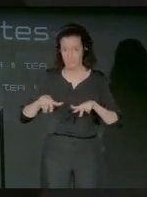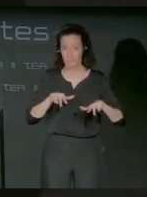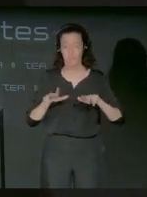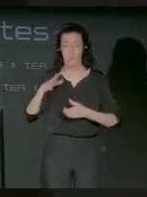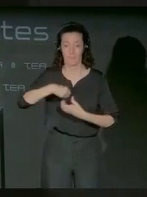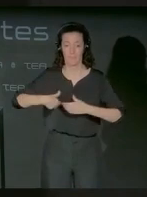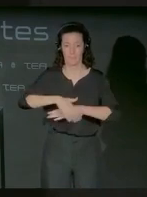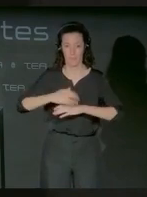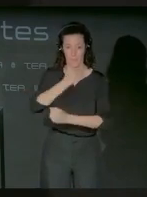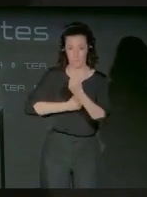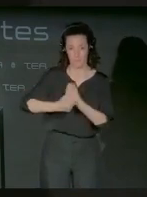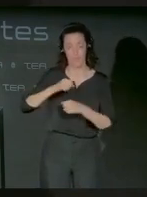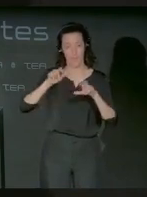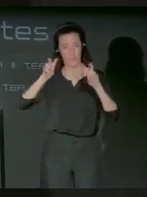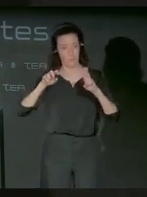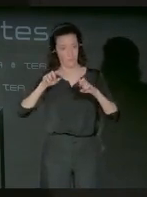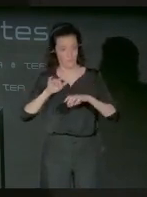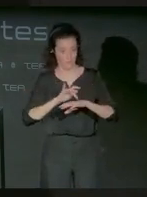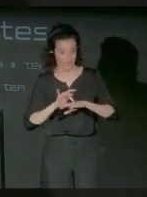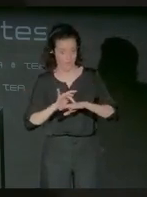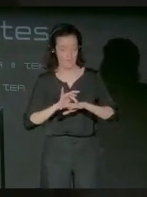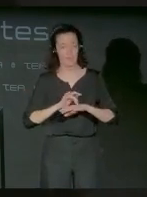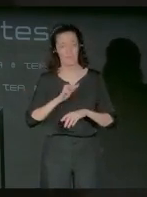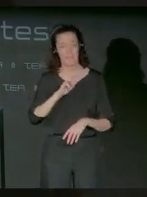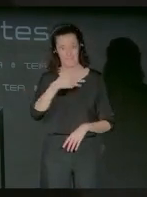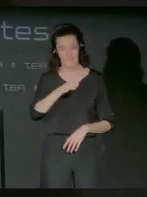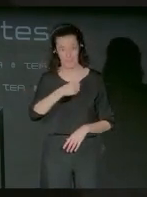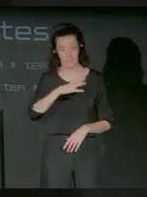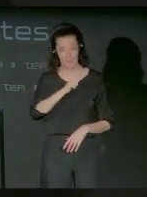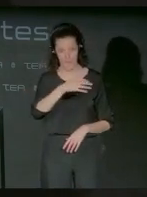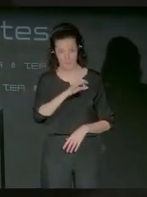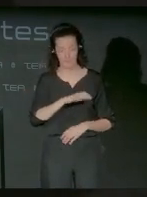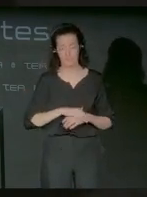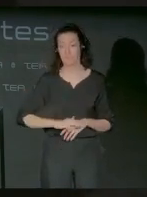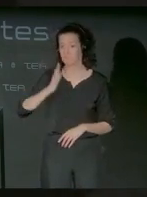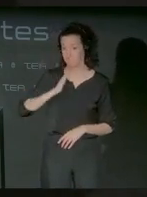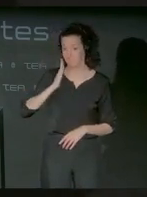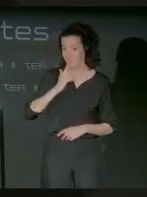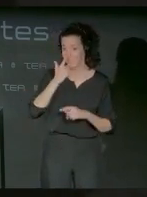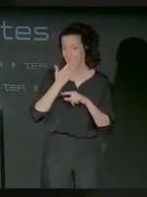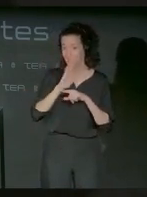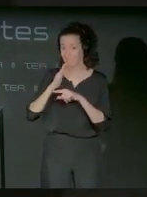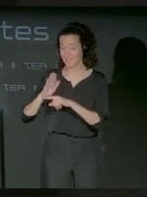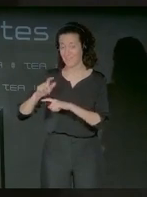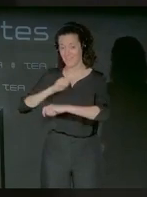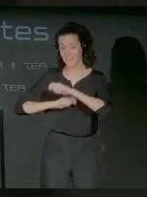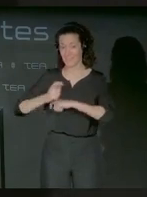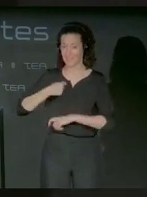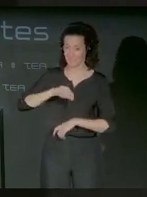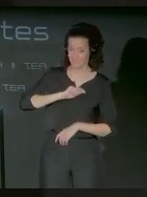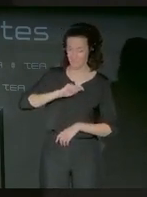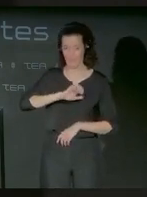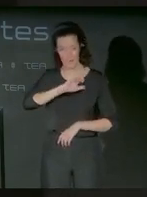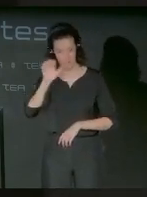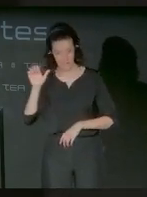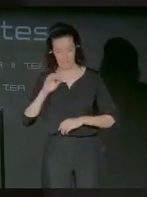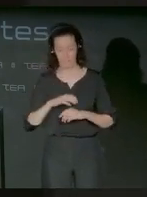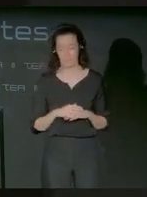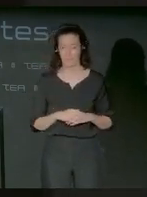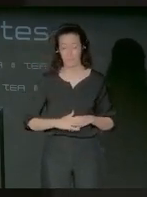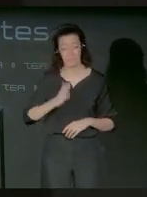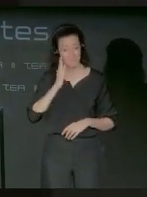digitales Doña Cristina Morales queridos representantes de las principales asociaciones españolas y europeas queridos